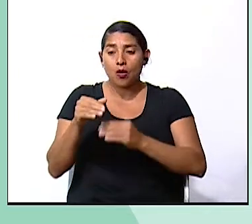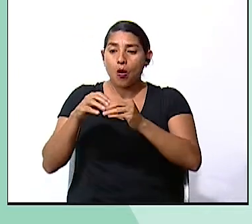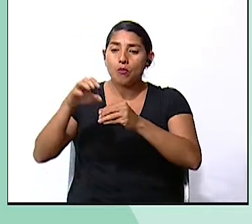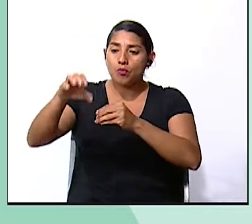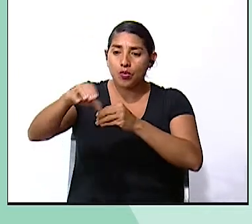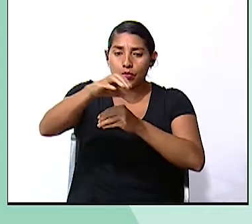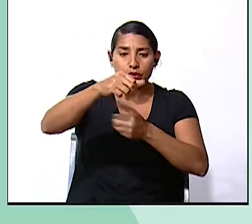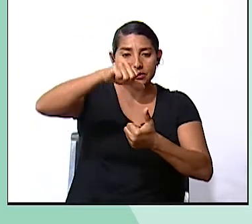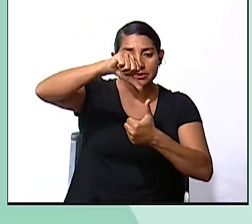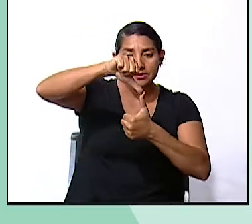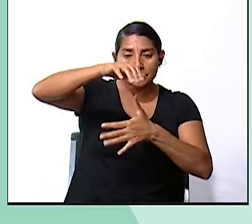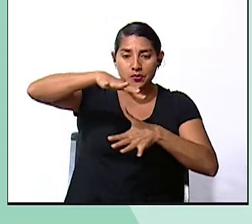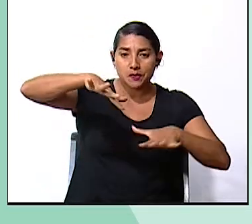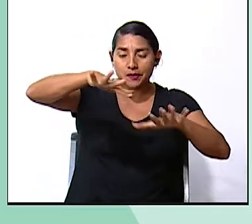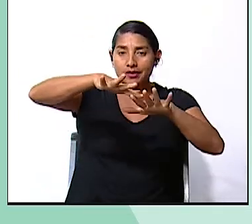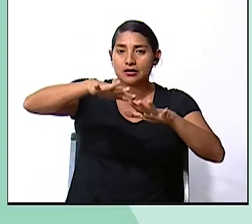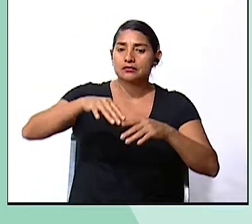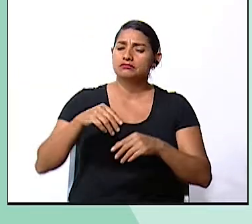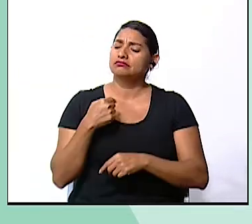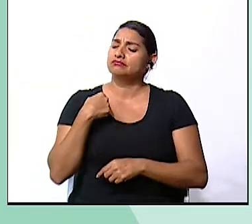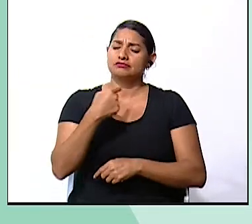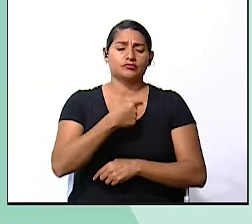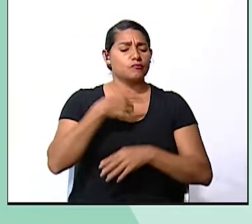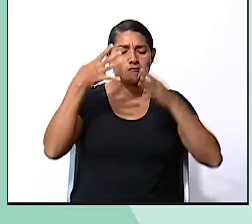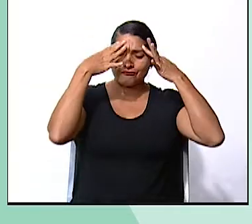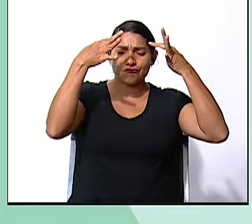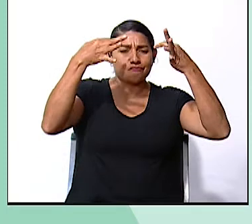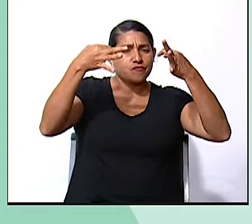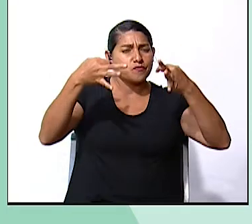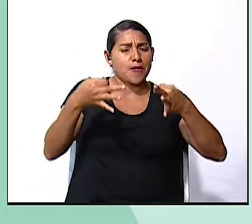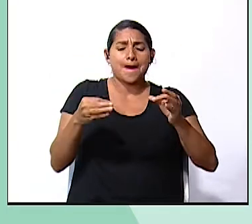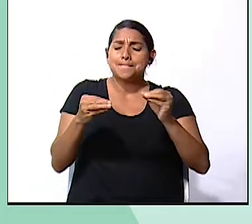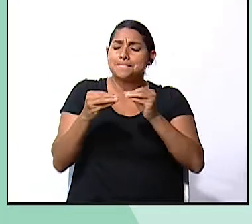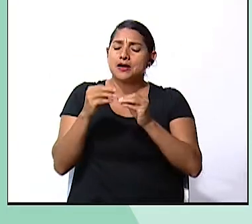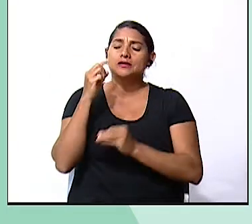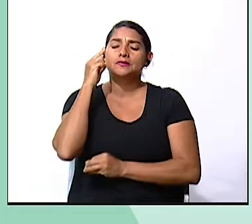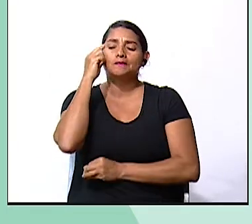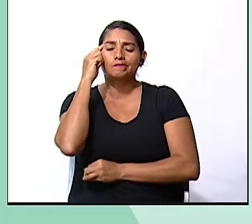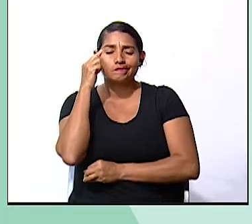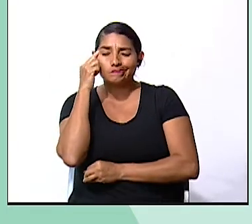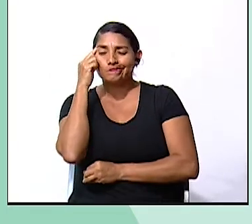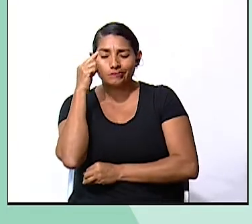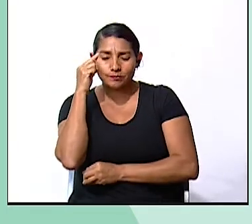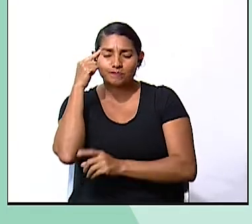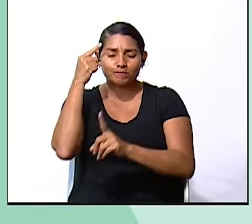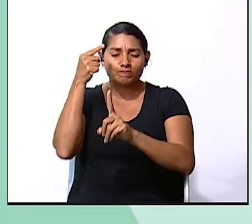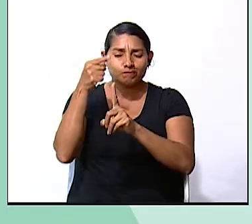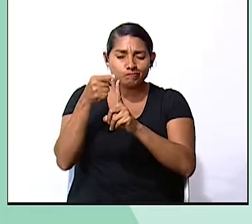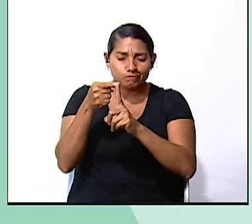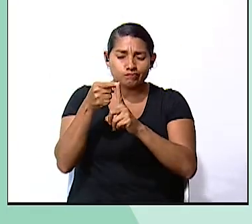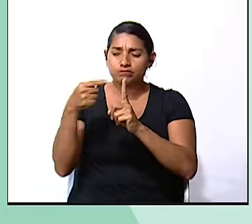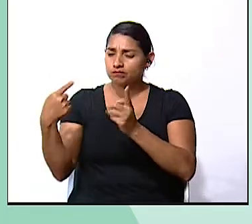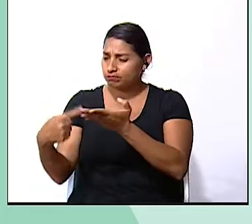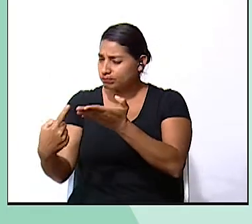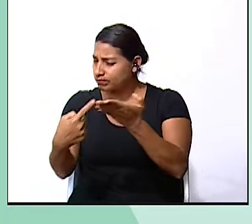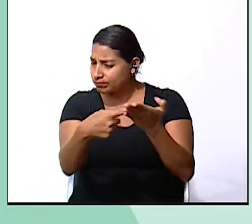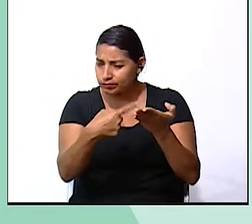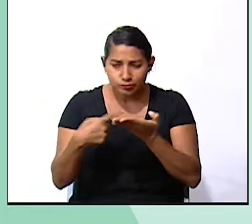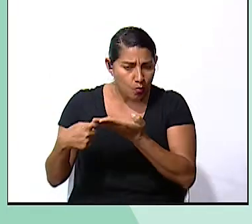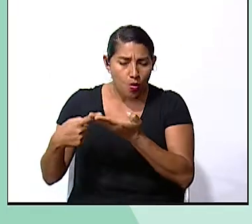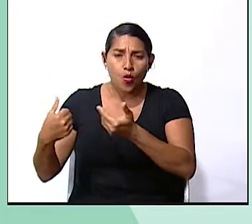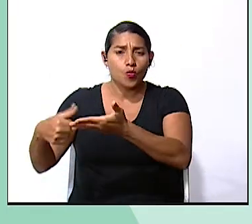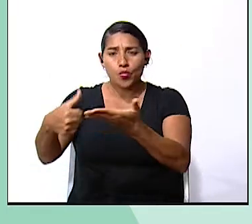lugares de Centroamérica se optó por una decisión más pensada, más consensuada, donde todos